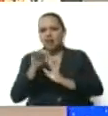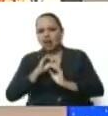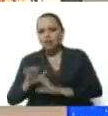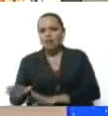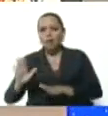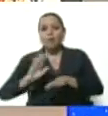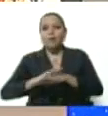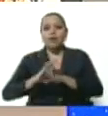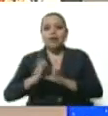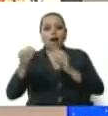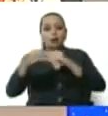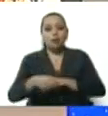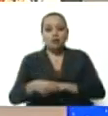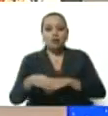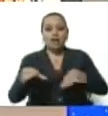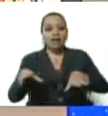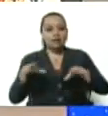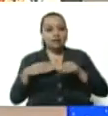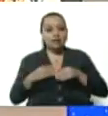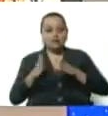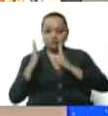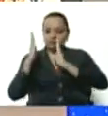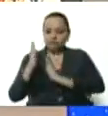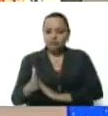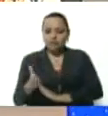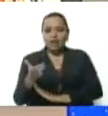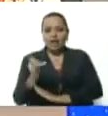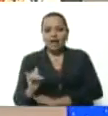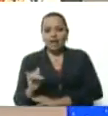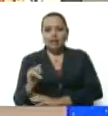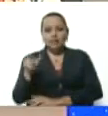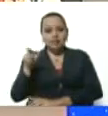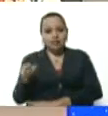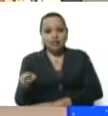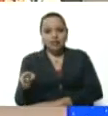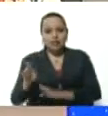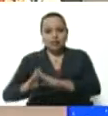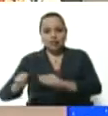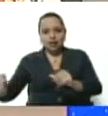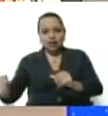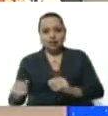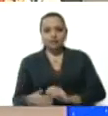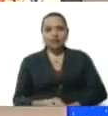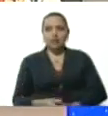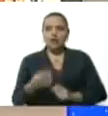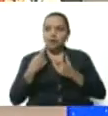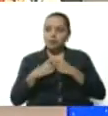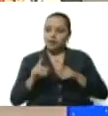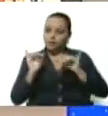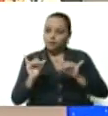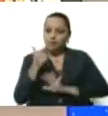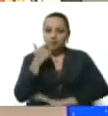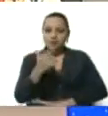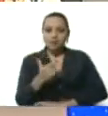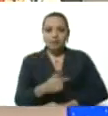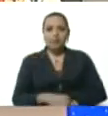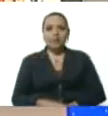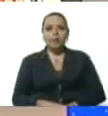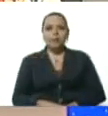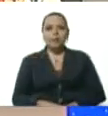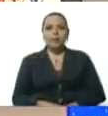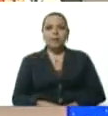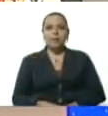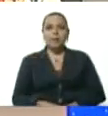Ginebra reconoce la contención que existe sobre este territorio. Pero aquí dice, el objeto